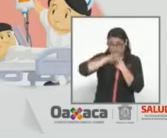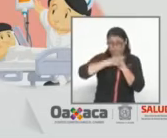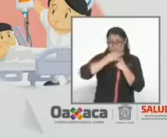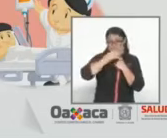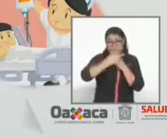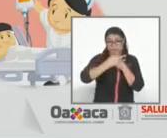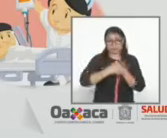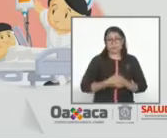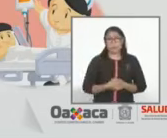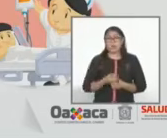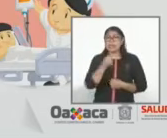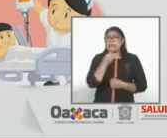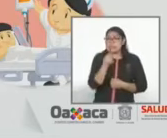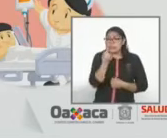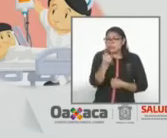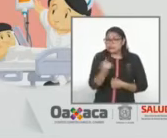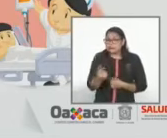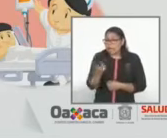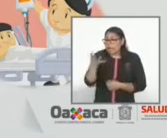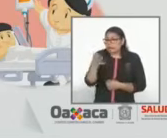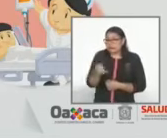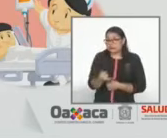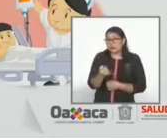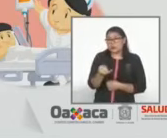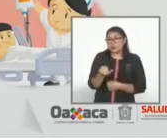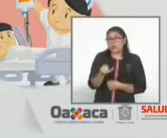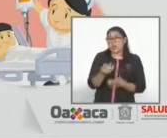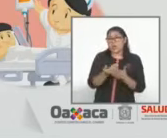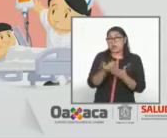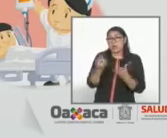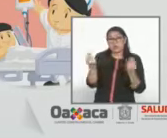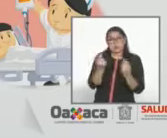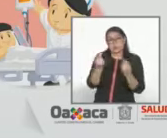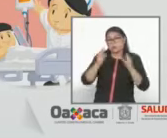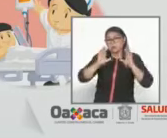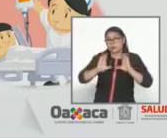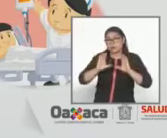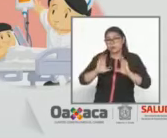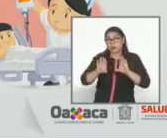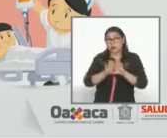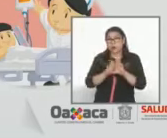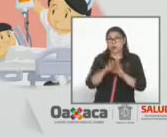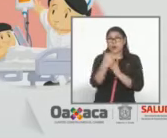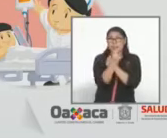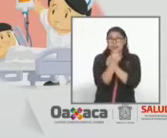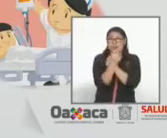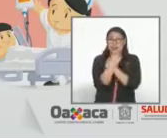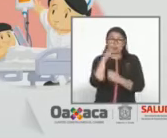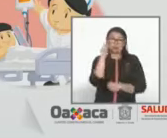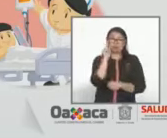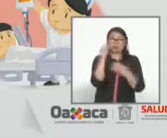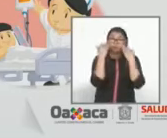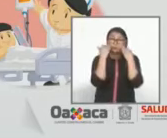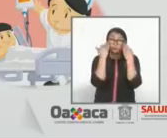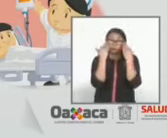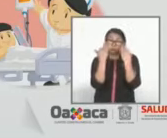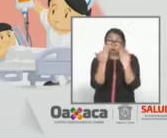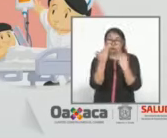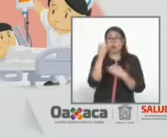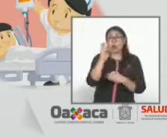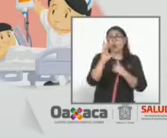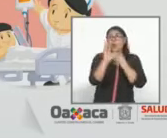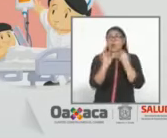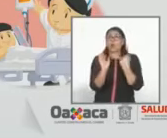el estrés en estos niños. También vamos a evitar estar frente a la televisión o a las